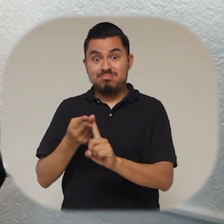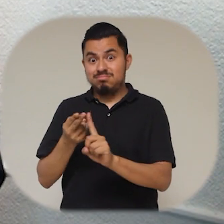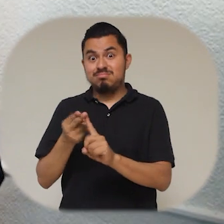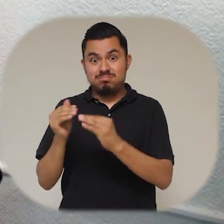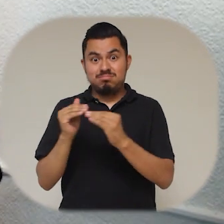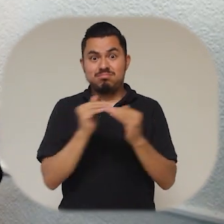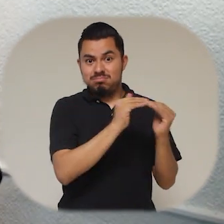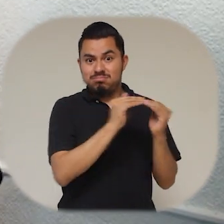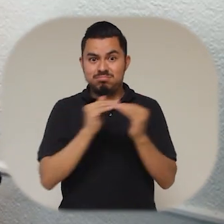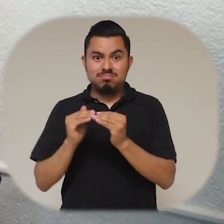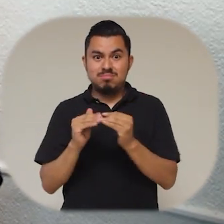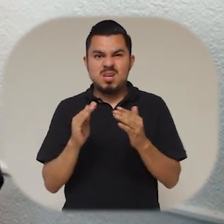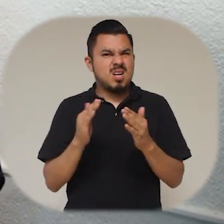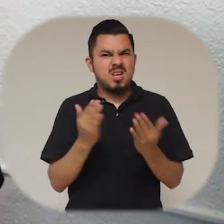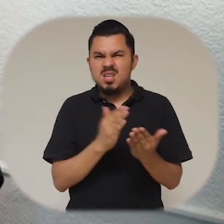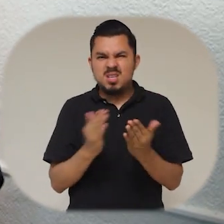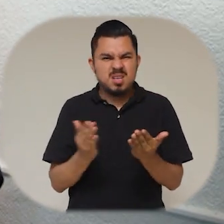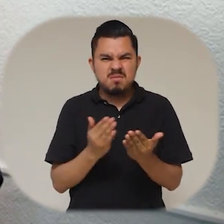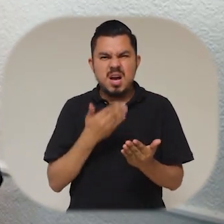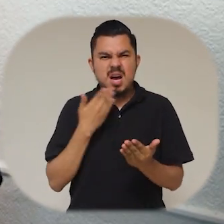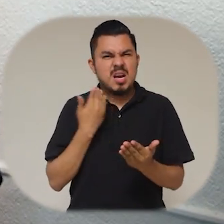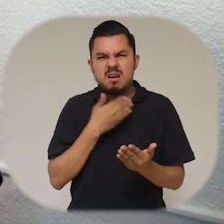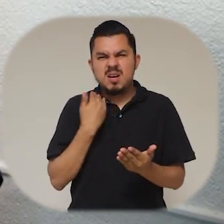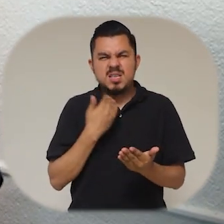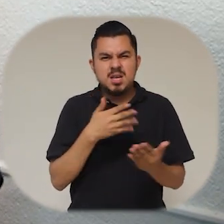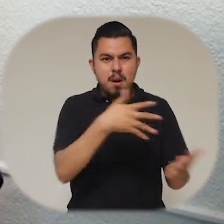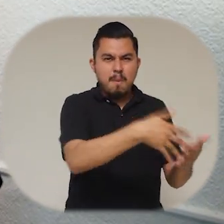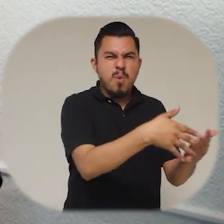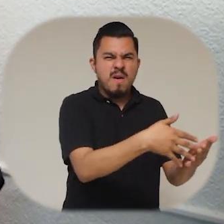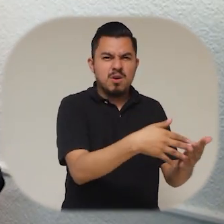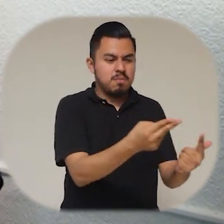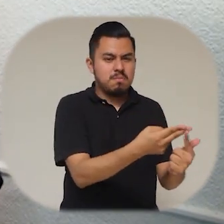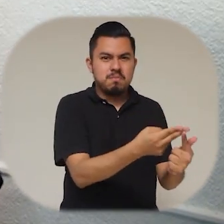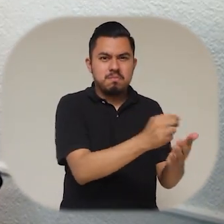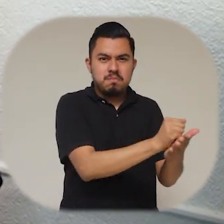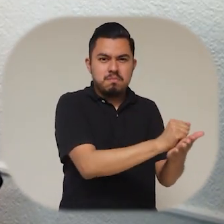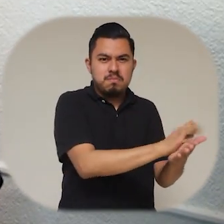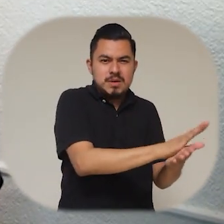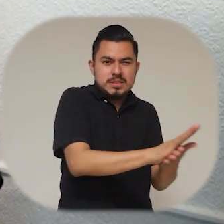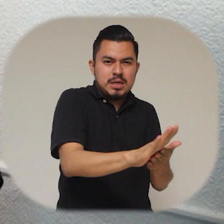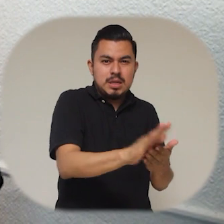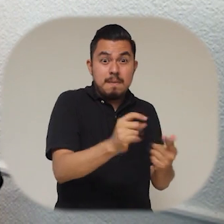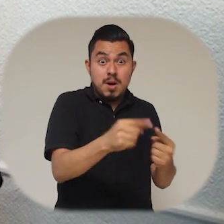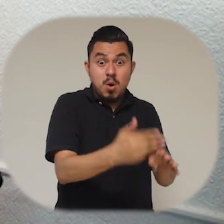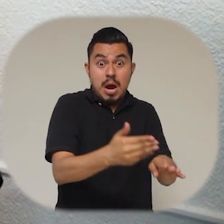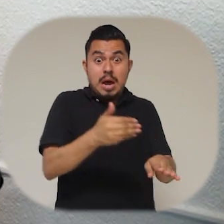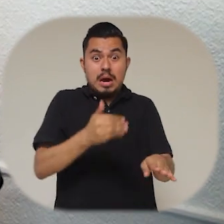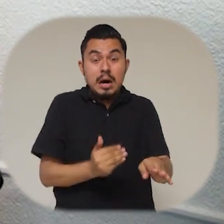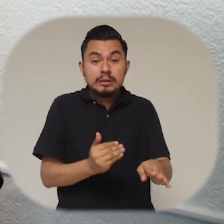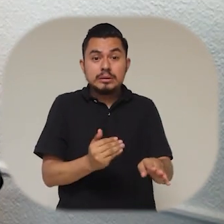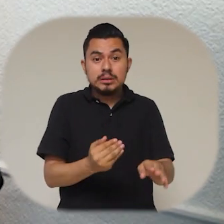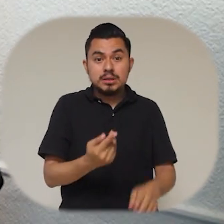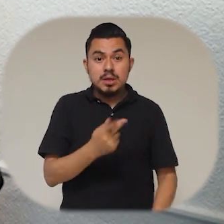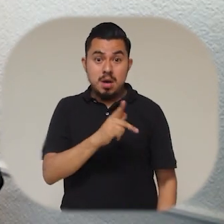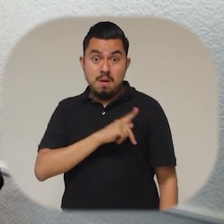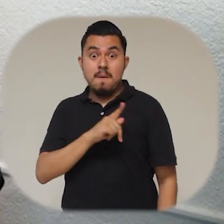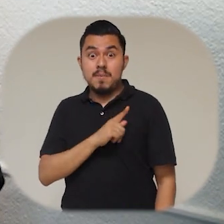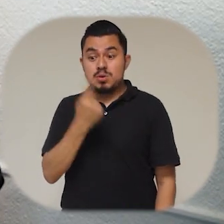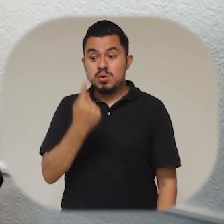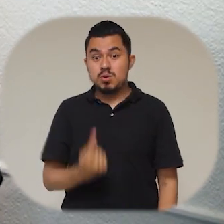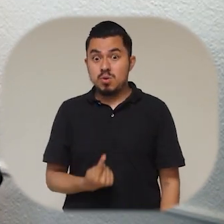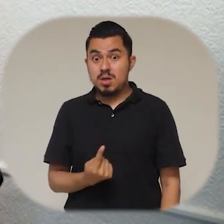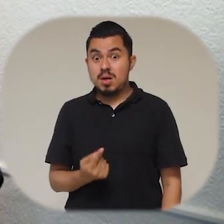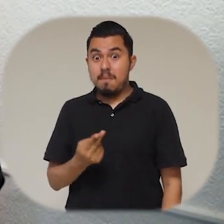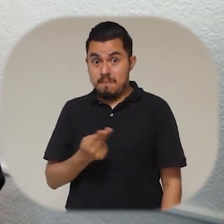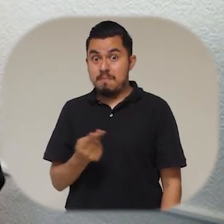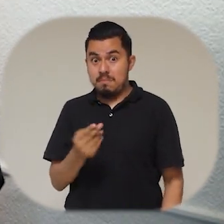que antes de resolver el problema del pecado del pueblo, ellos tenían que resolver su propio pecado. Ellos tenían debilidad en cuanto a la